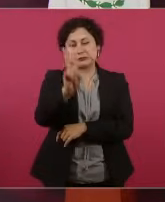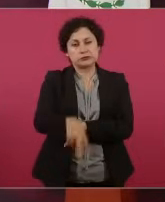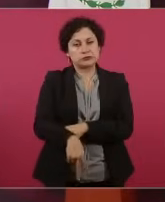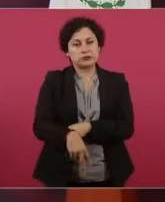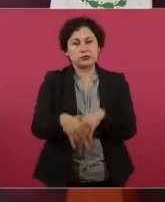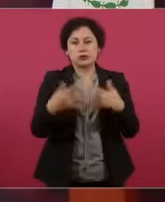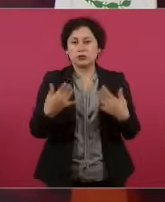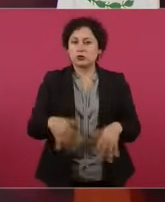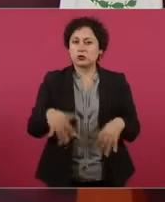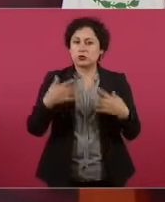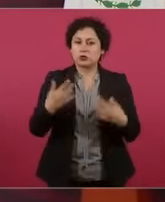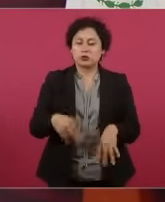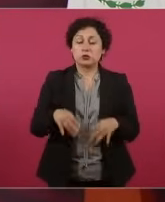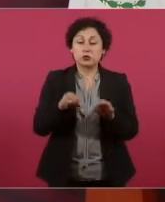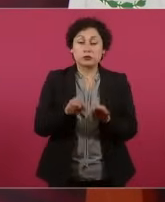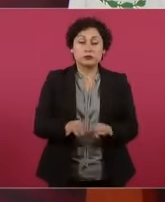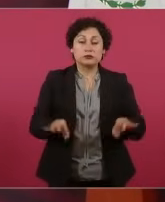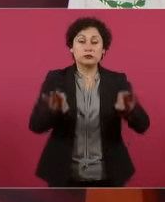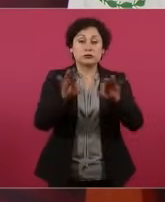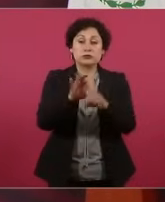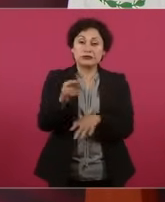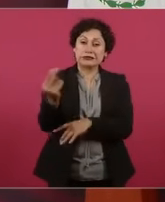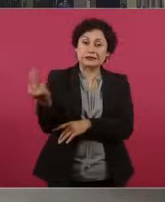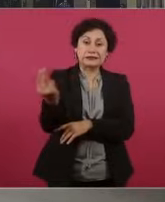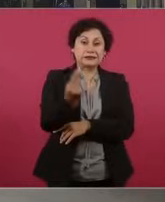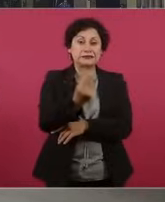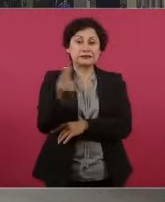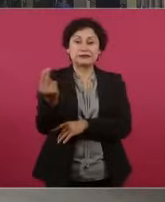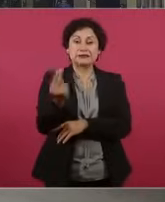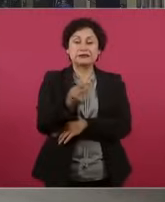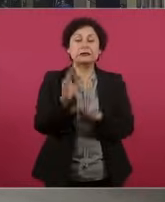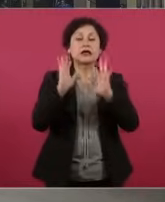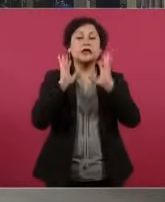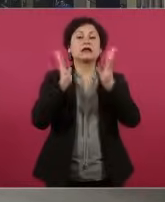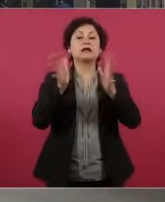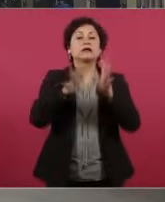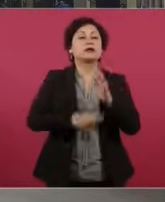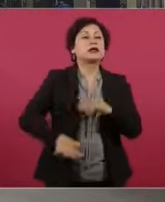construir el hábito democrático.